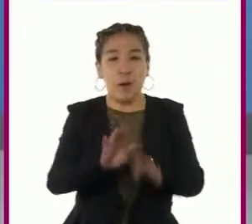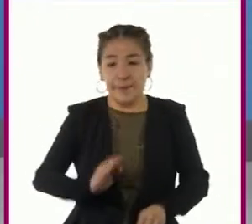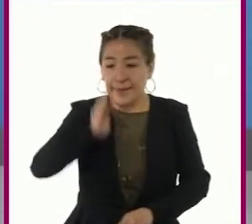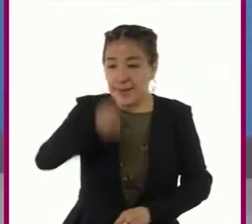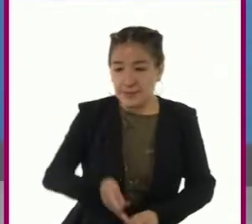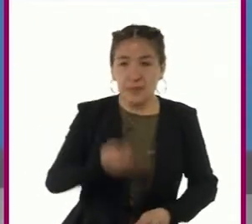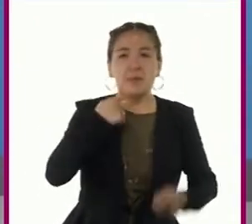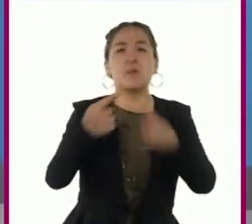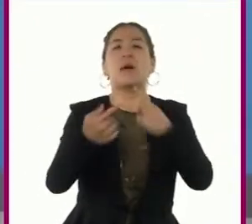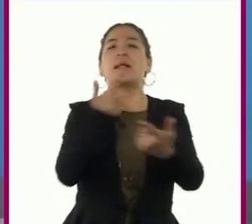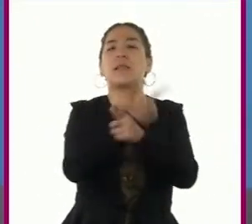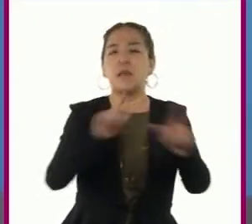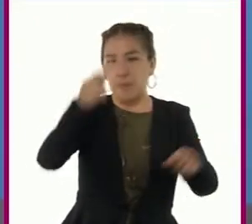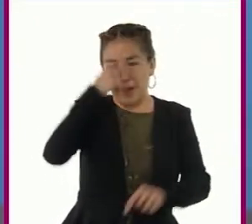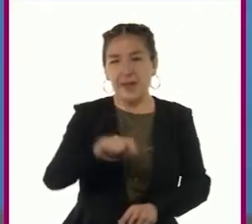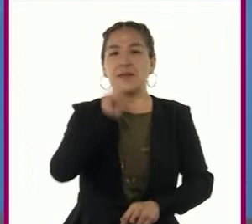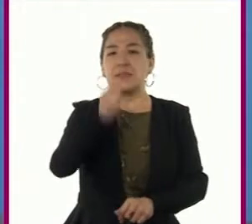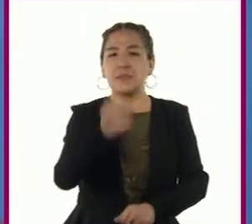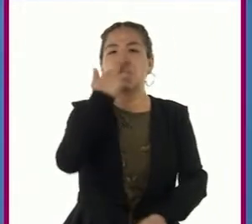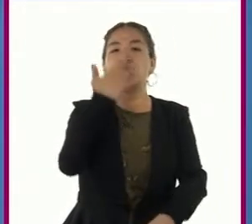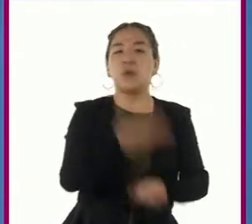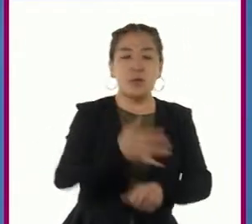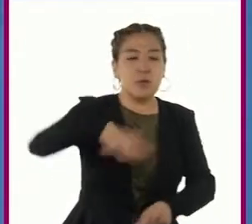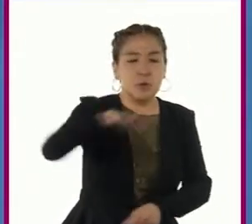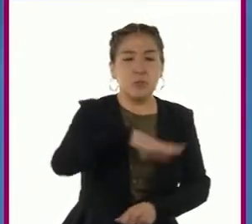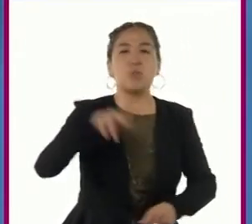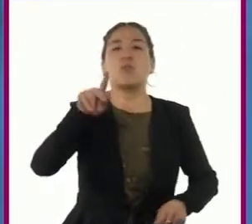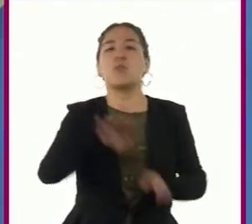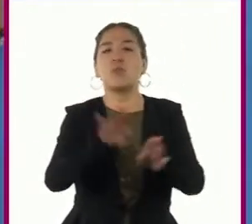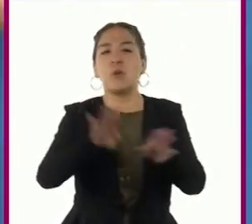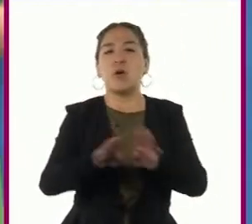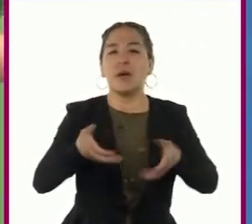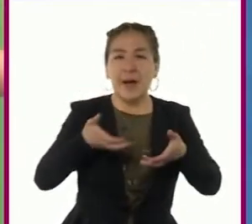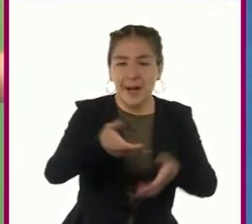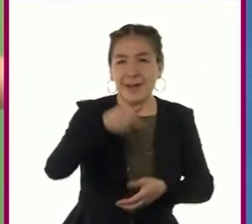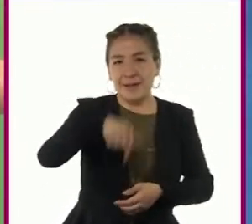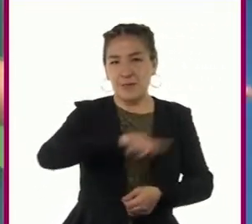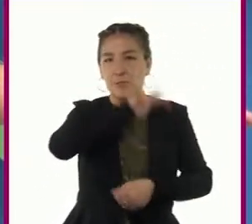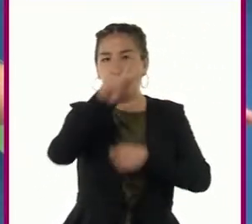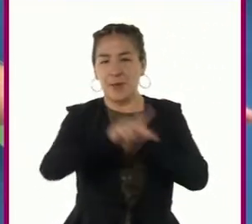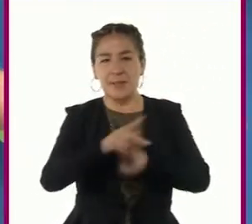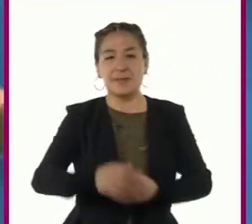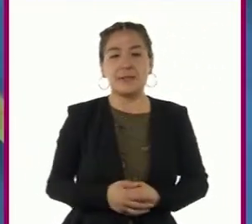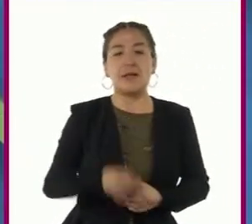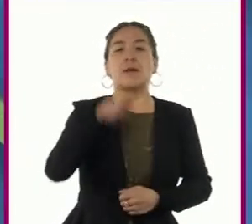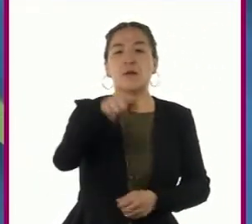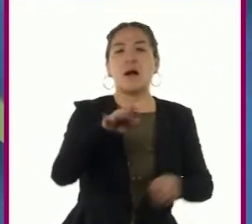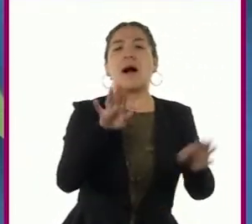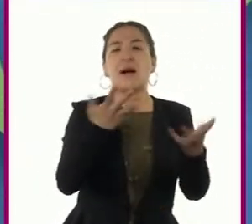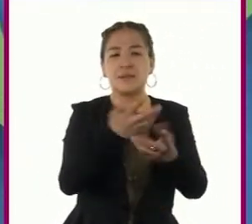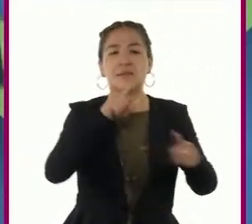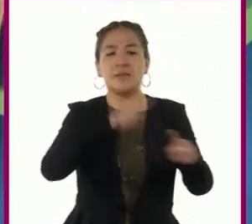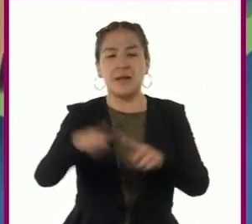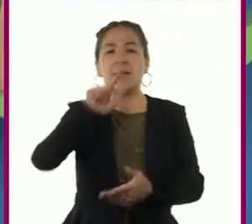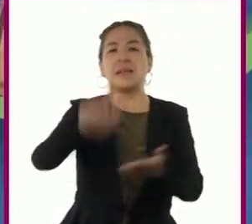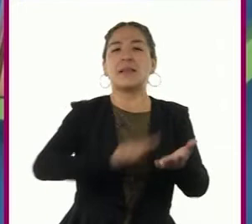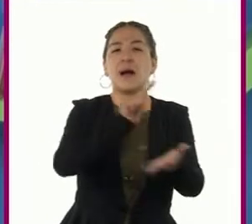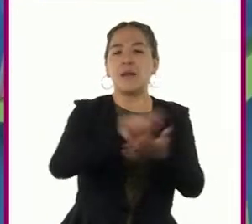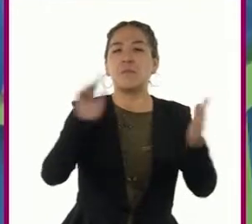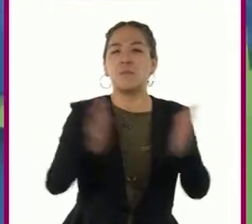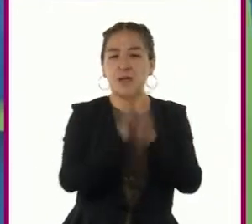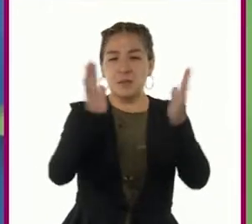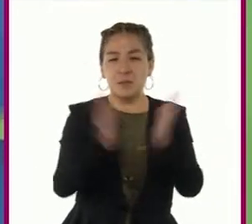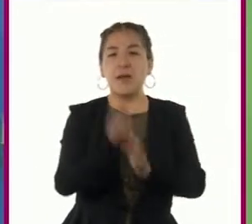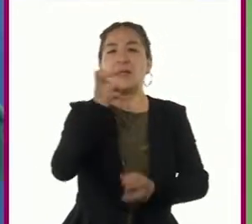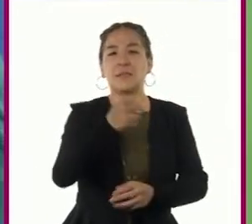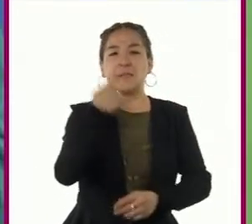políticos y públicos del país. Como ven, podemos hacernos notar de varias formas. La Ley de Participación Ciudadana